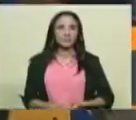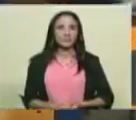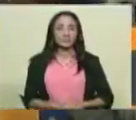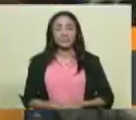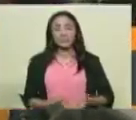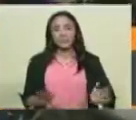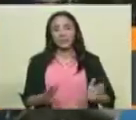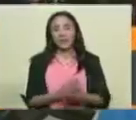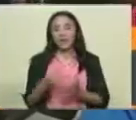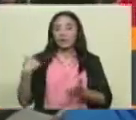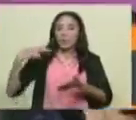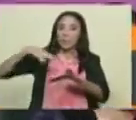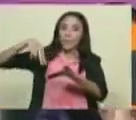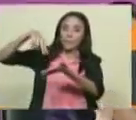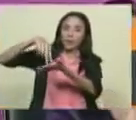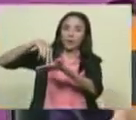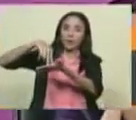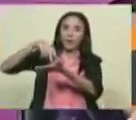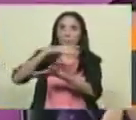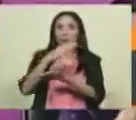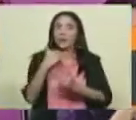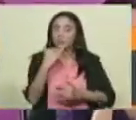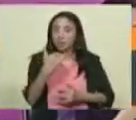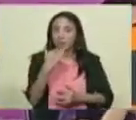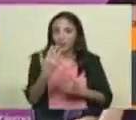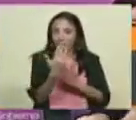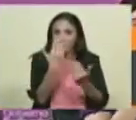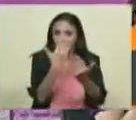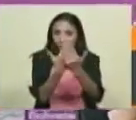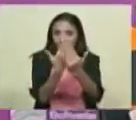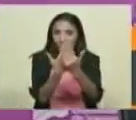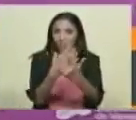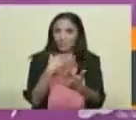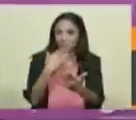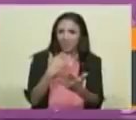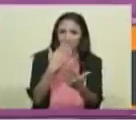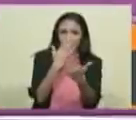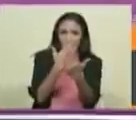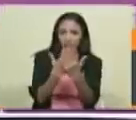Bueno, me paré por aquí para estar más cerca de ustedes. ¿Les parece?